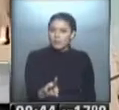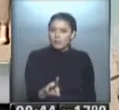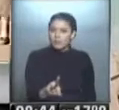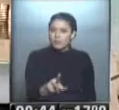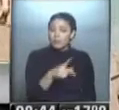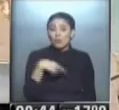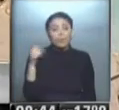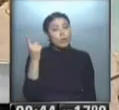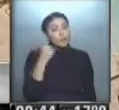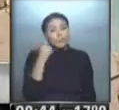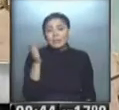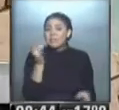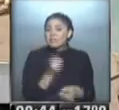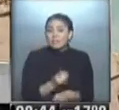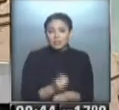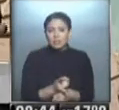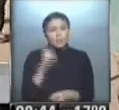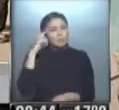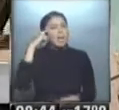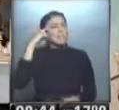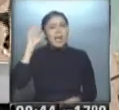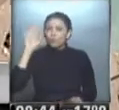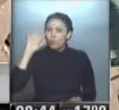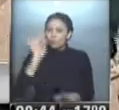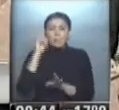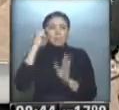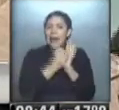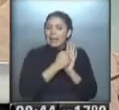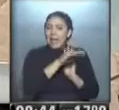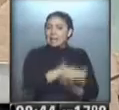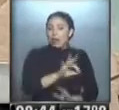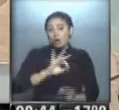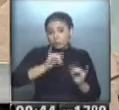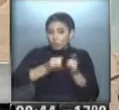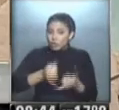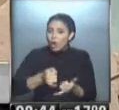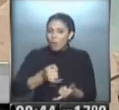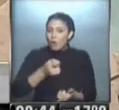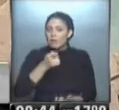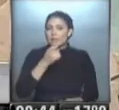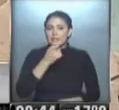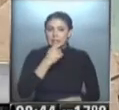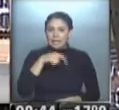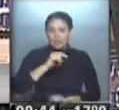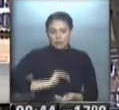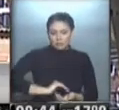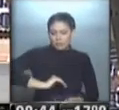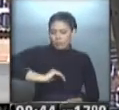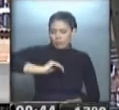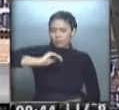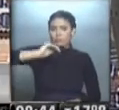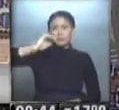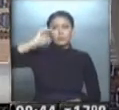convivimos durante mucho tiempo con el estigma de pensar que el chico o la adolescente que por definición se está desarrollando y